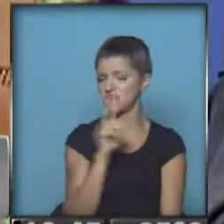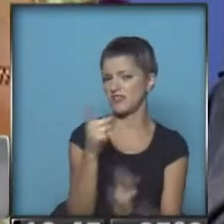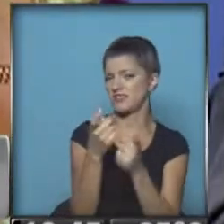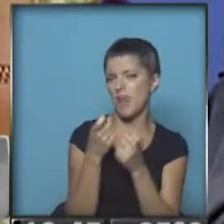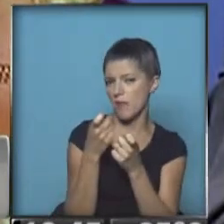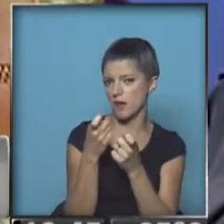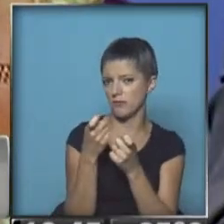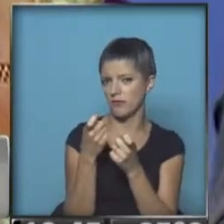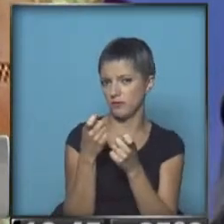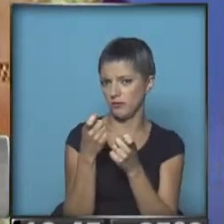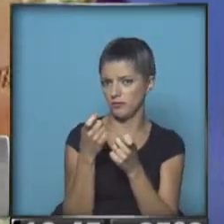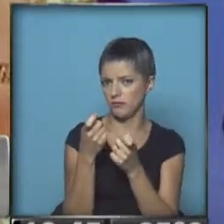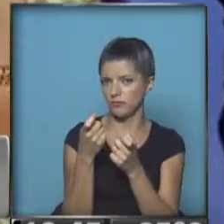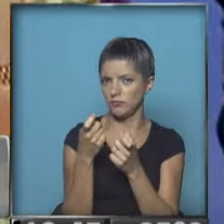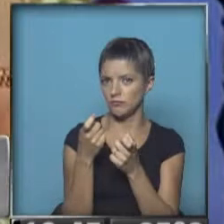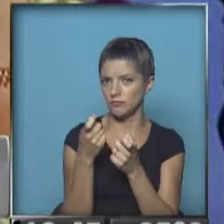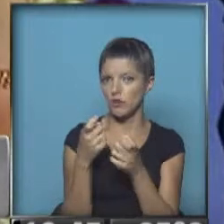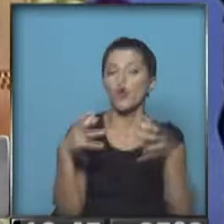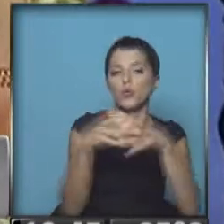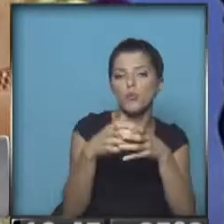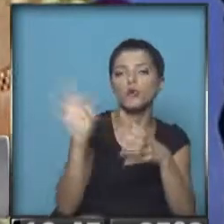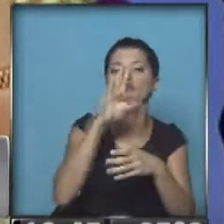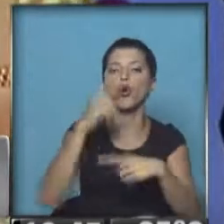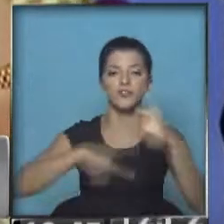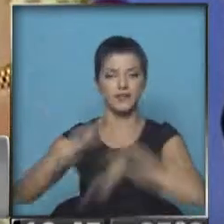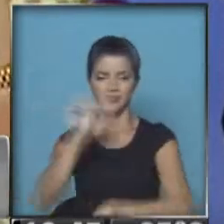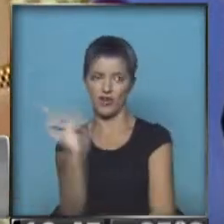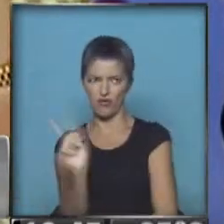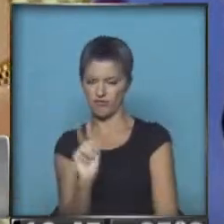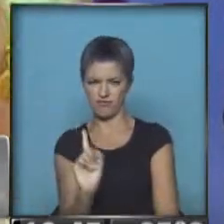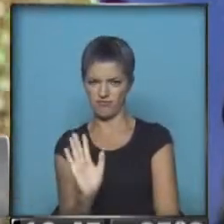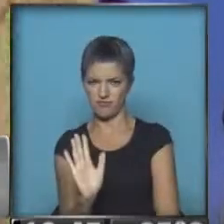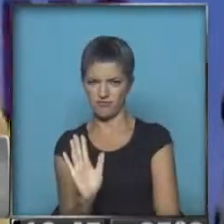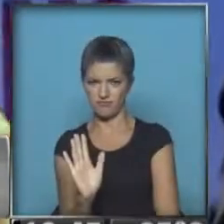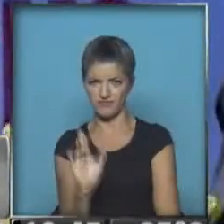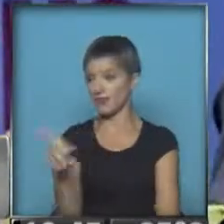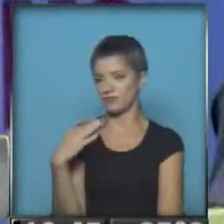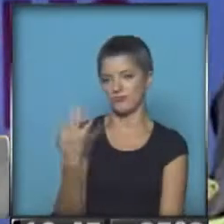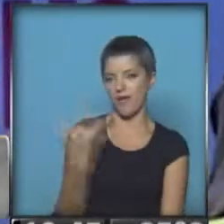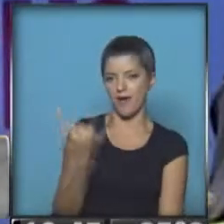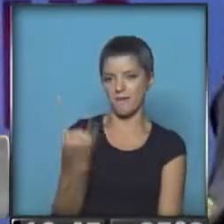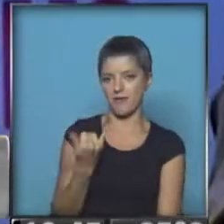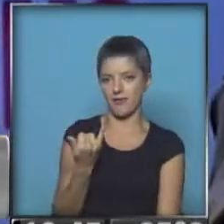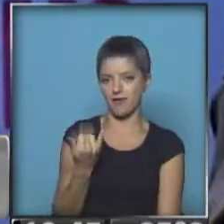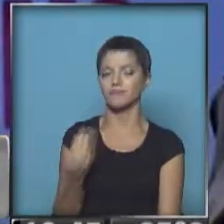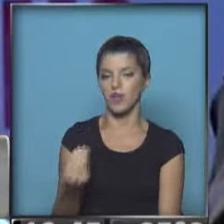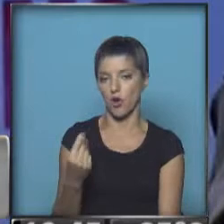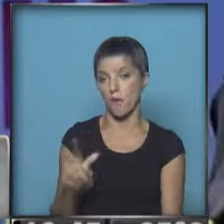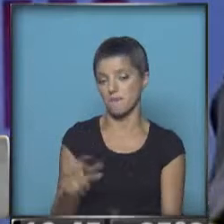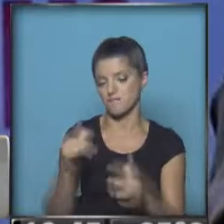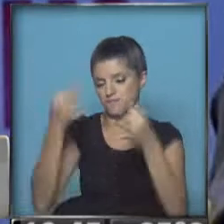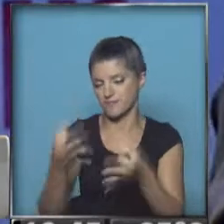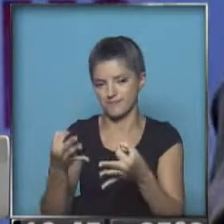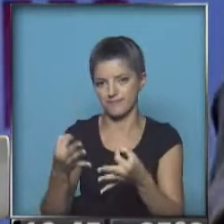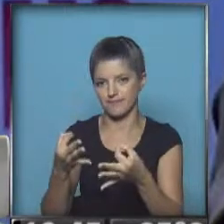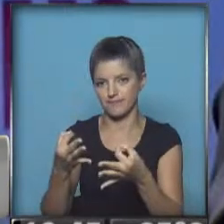partido ni tener dirigentes. Al contrario, tenían la mejor fachada, la